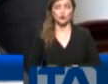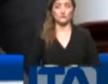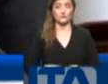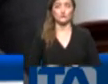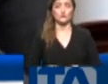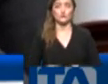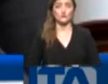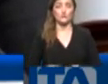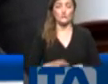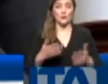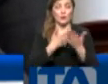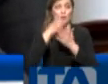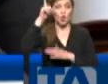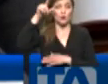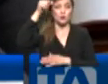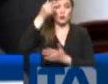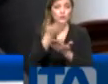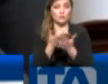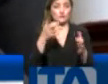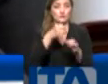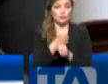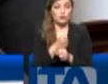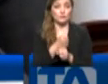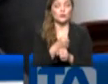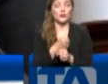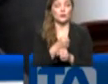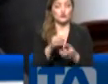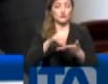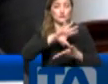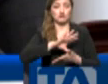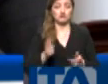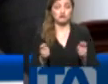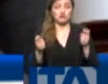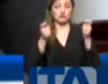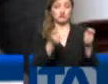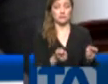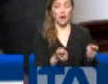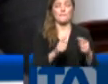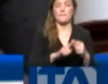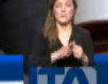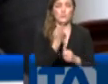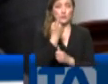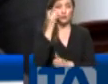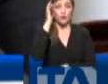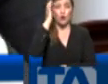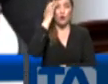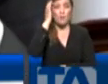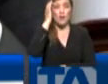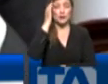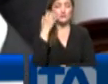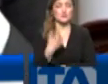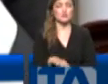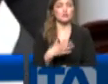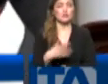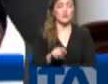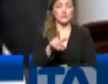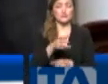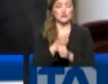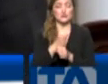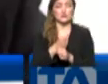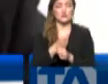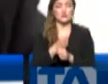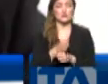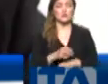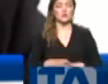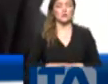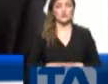presentar por parte del Gobierno Nacional, será realizado así esto ante la Asamblea Nacional, es una de las principales preocupaciones y así se va a realizar dentro de este